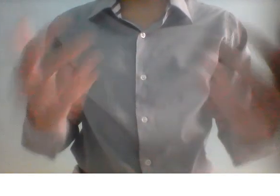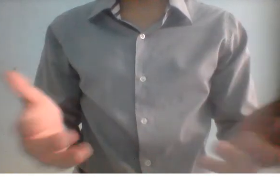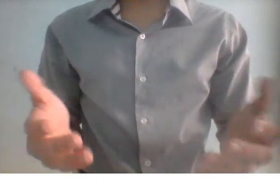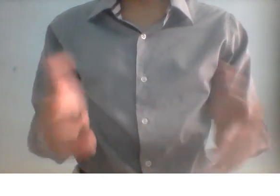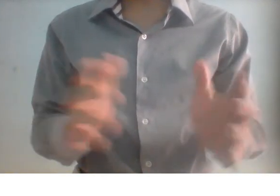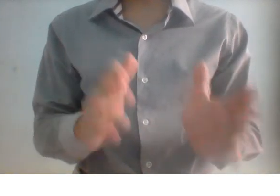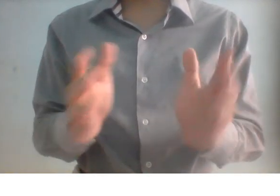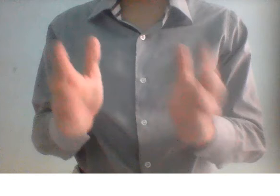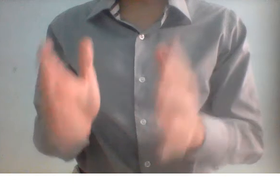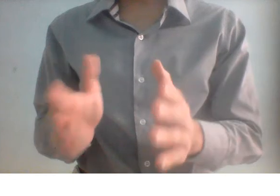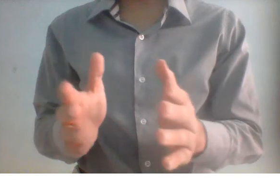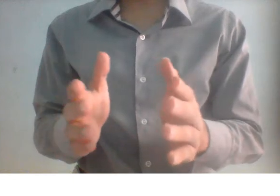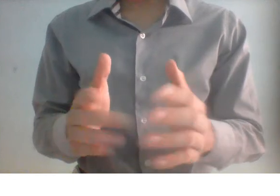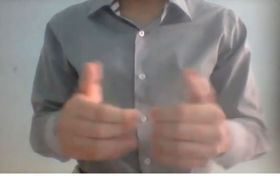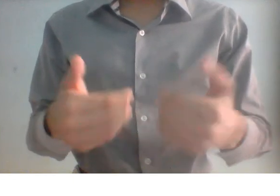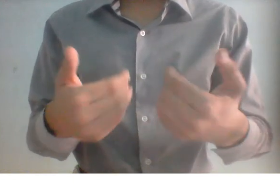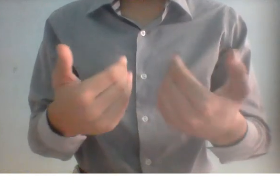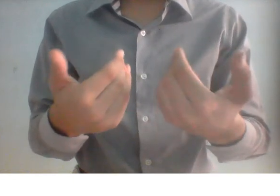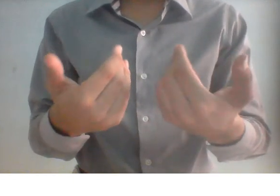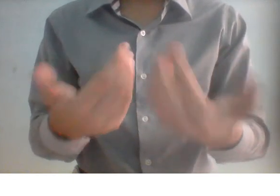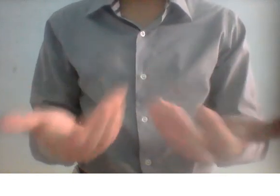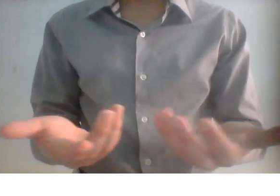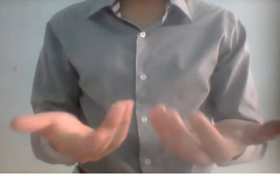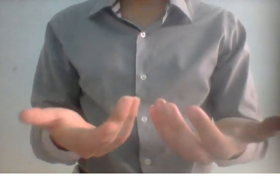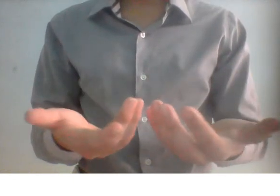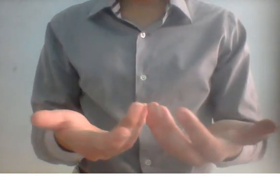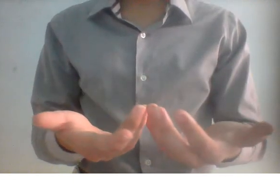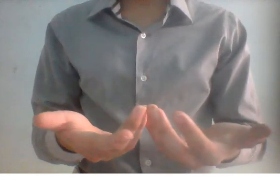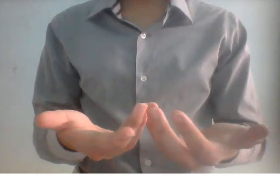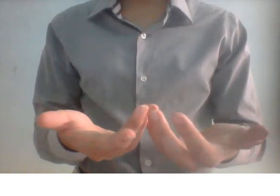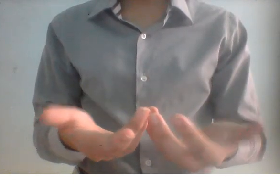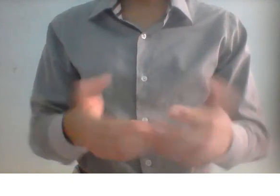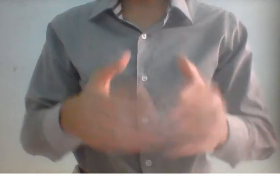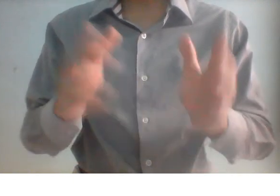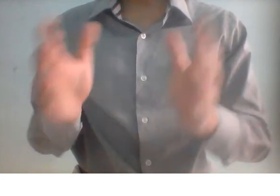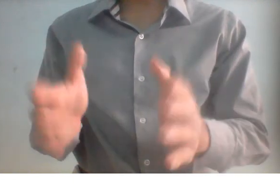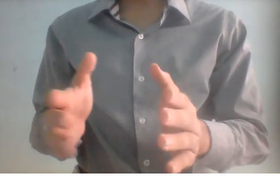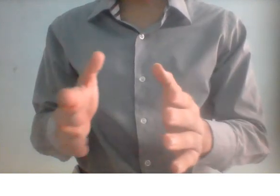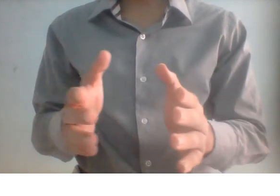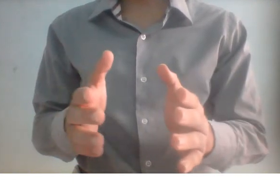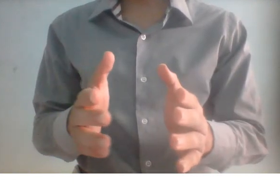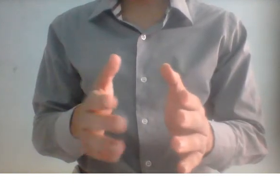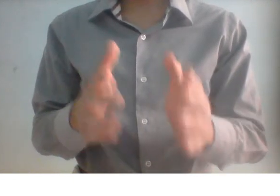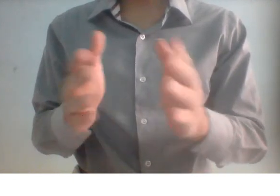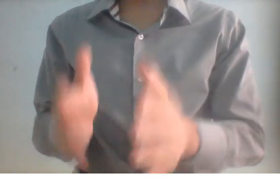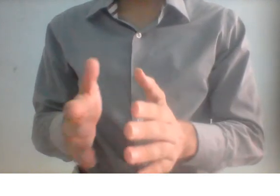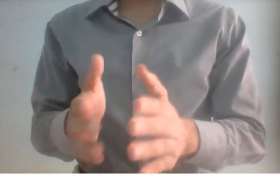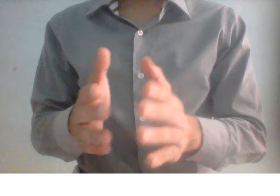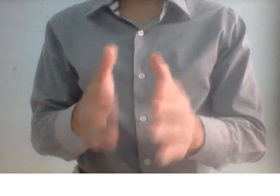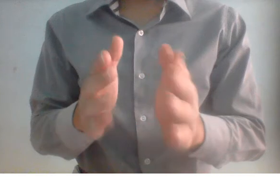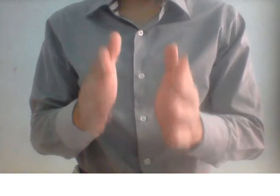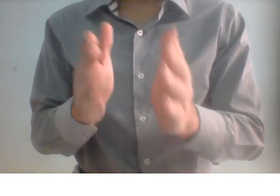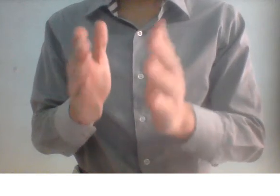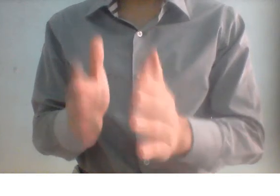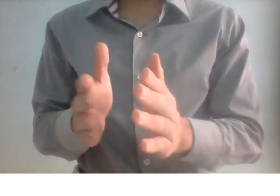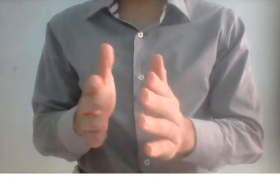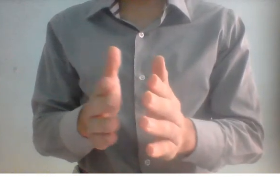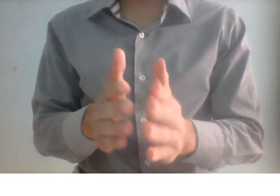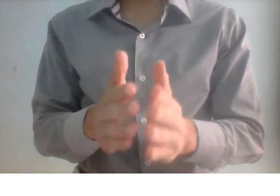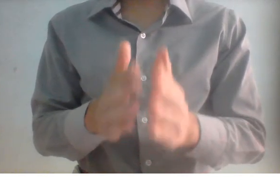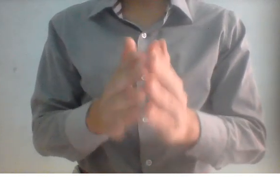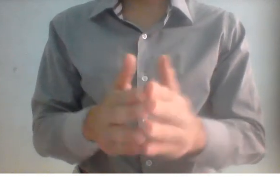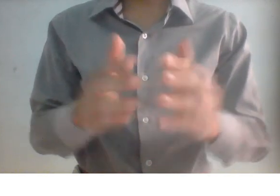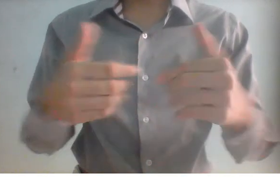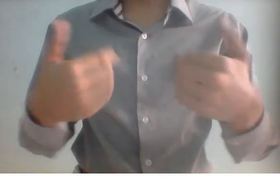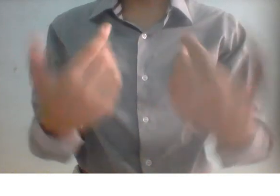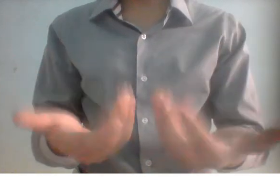que no estaban autorizadas ante la ley, pues creo que se tiene que dejar de lado y se tiene que cambiar a los nuevos mecanismos